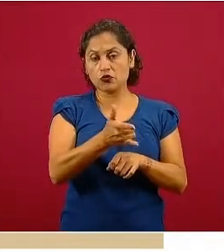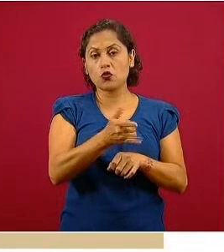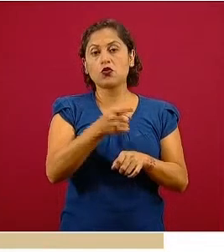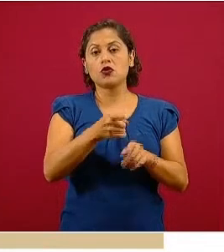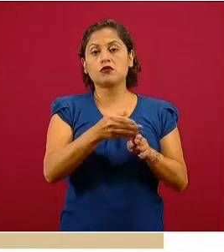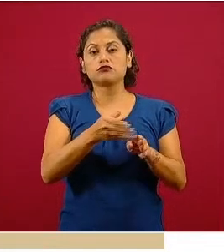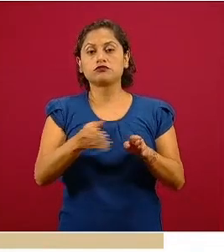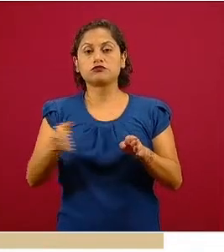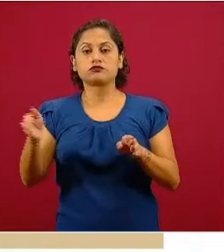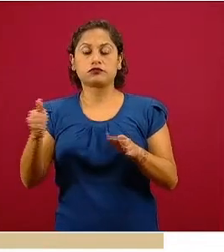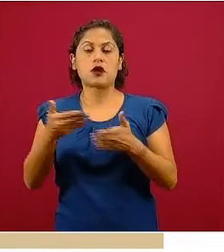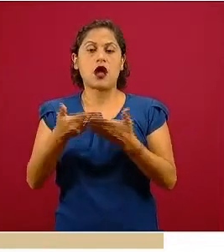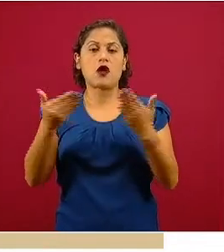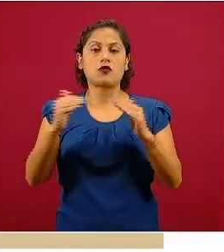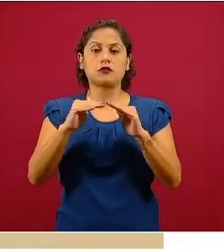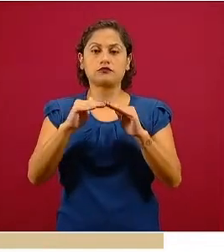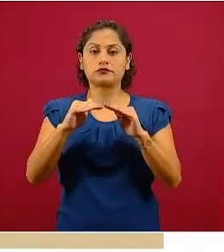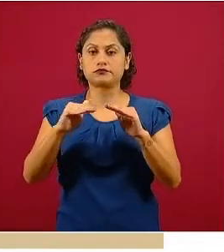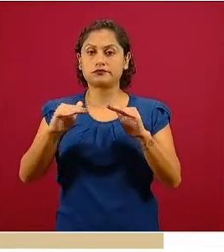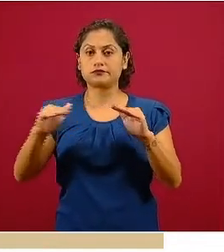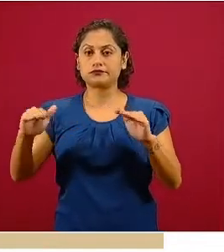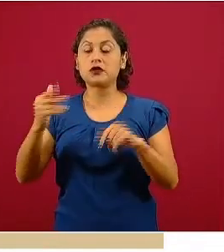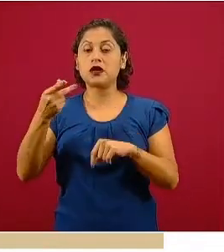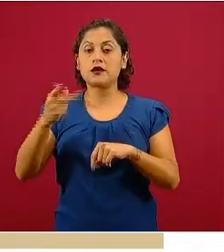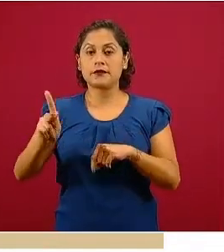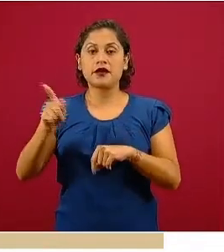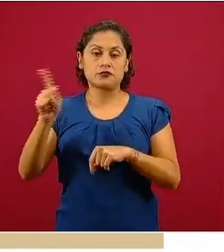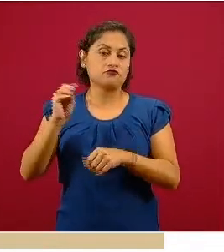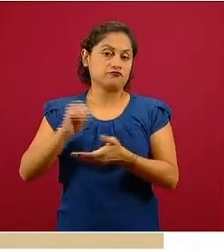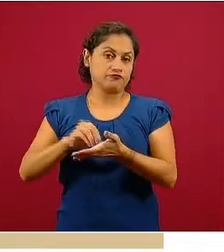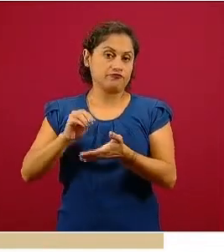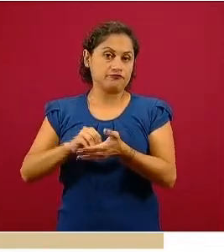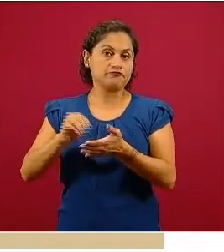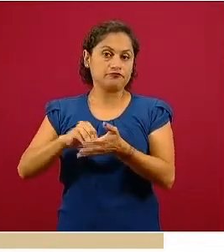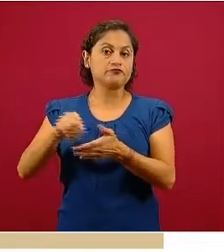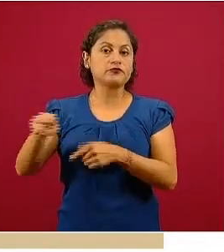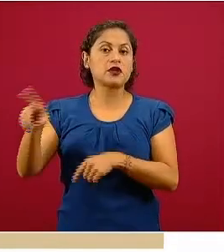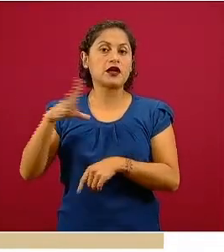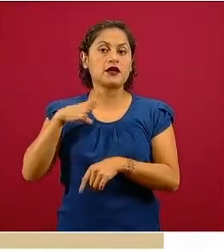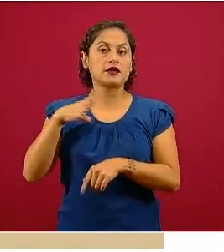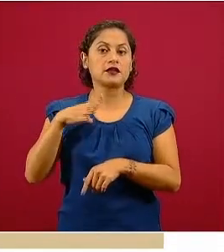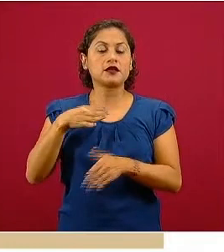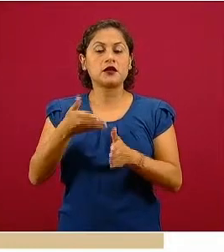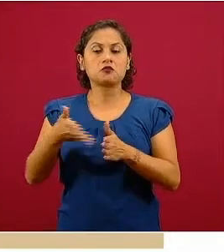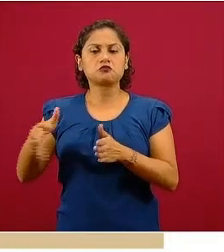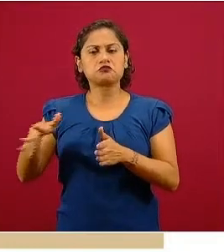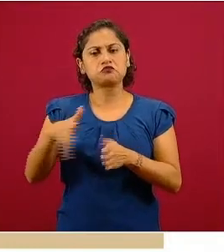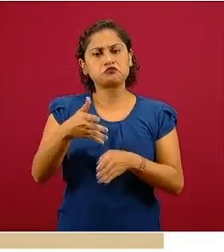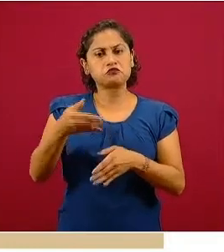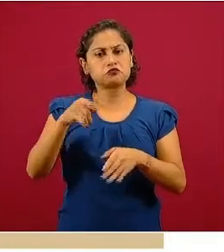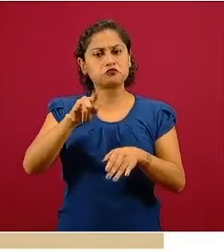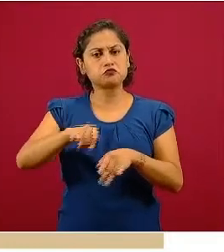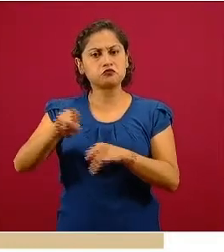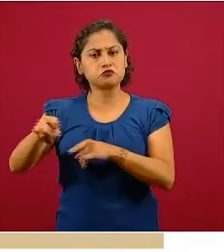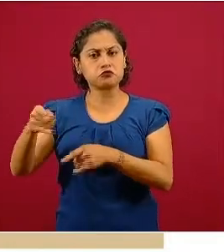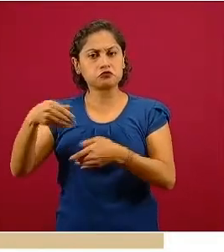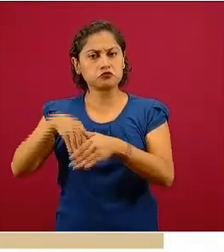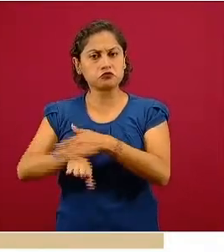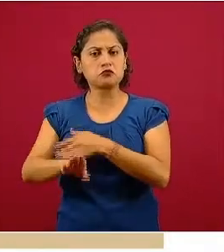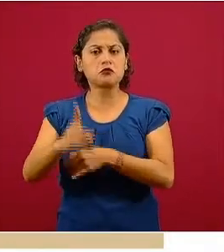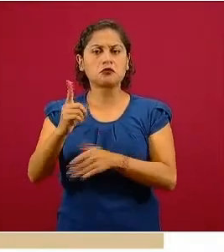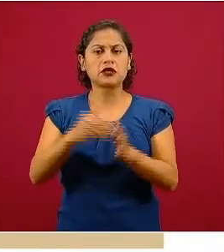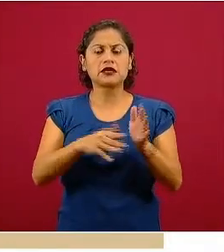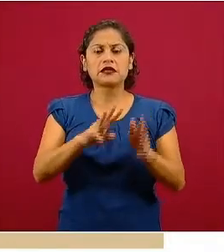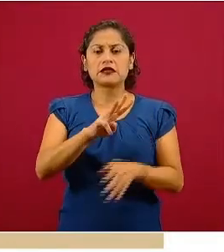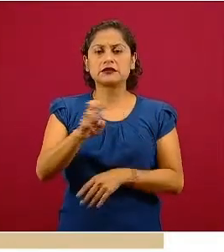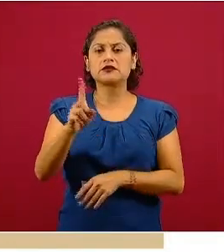una estabilidad, pero todavía en la parte superior. Una hospitalización que está fluctuando entre los 1.300 y